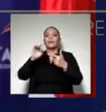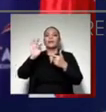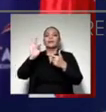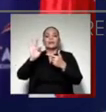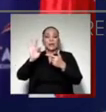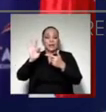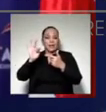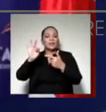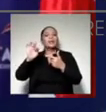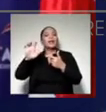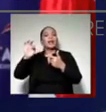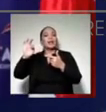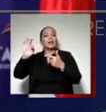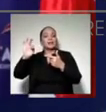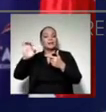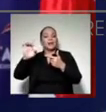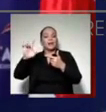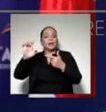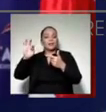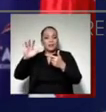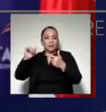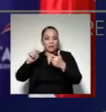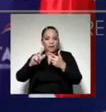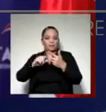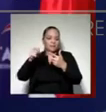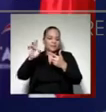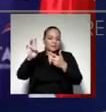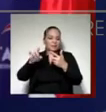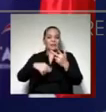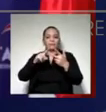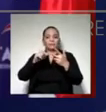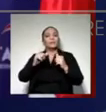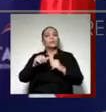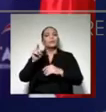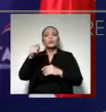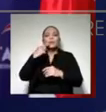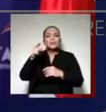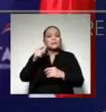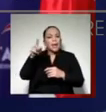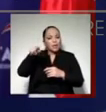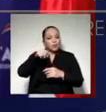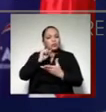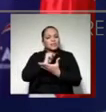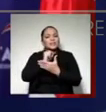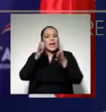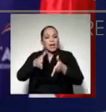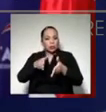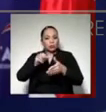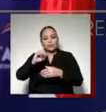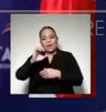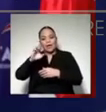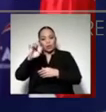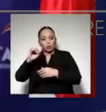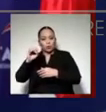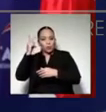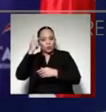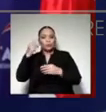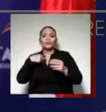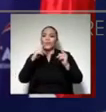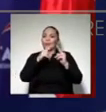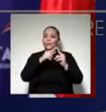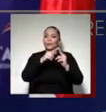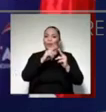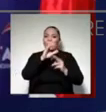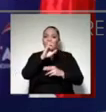mencionando. Entonces, usted los incluye como sicarios políticos. Bueno, yo conozco a Carlos desde hace muchos años